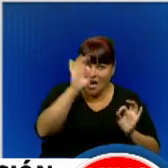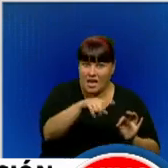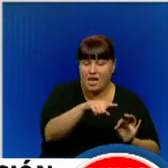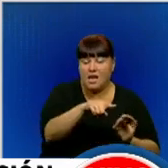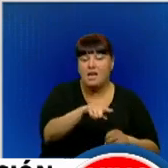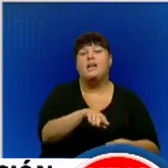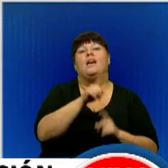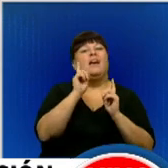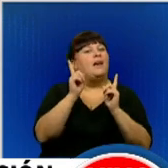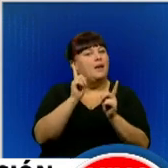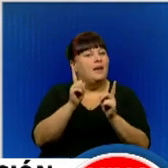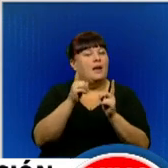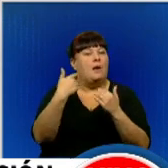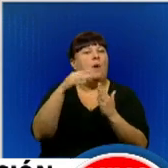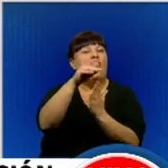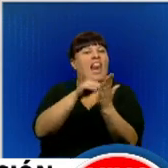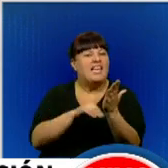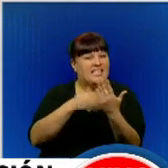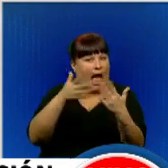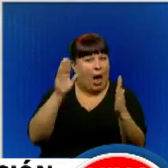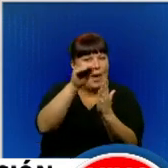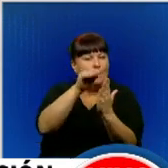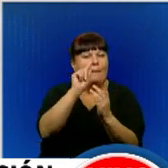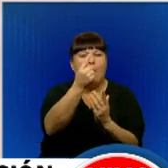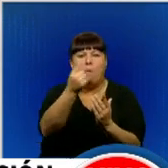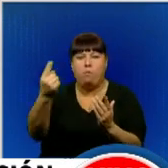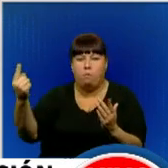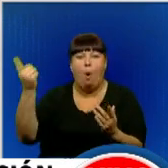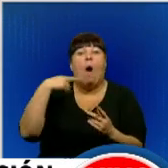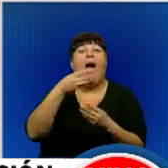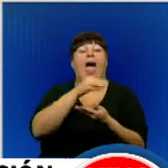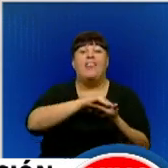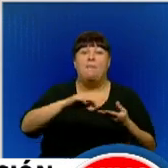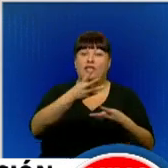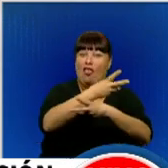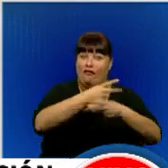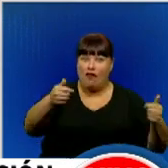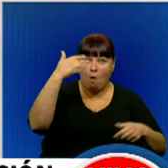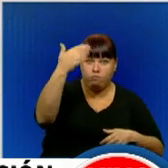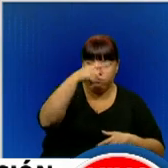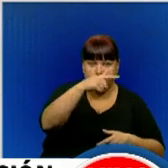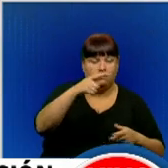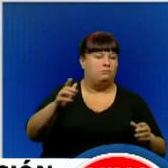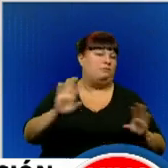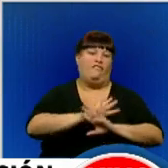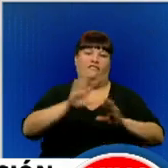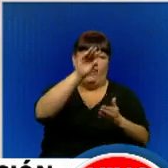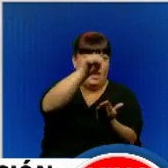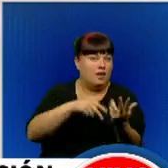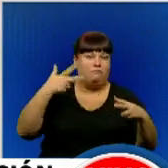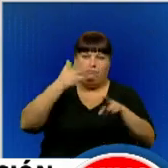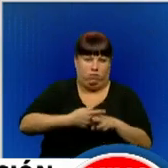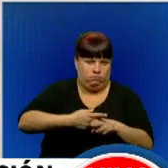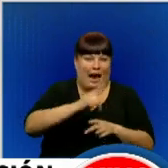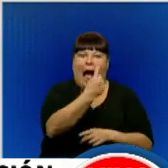se mantenga abierta a la lista de oradores individuales en el momento que el diputado heller termina se cierra la lista de oradores